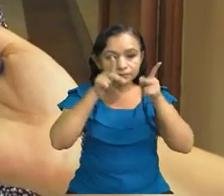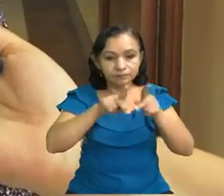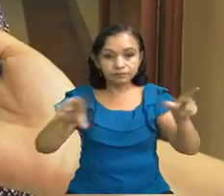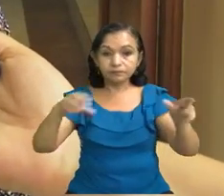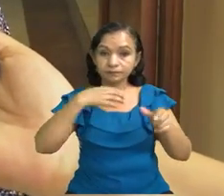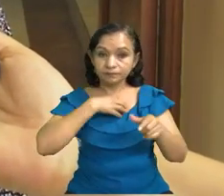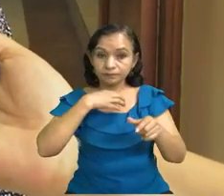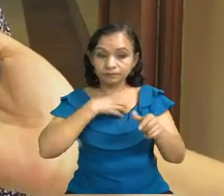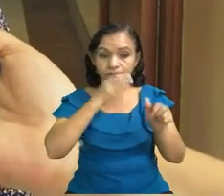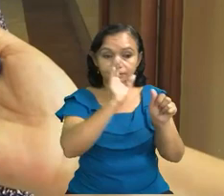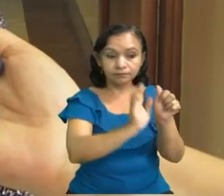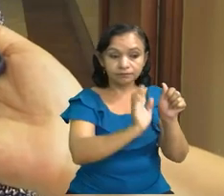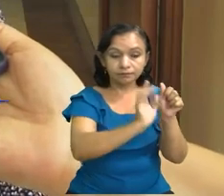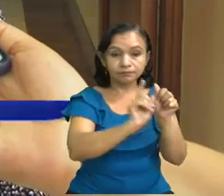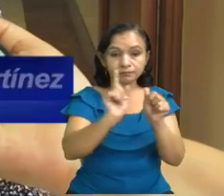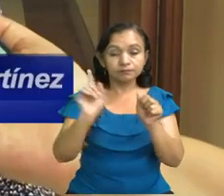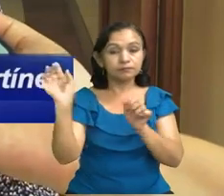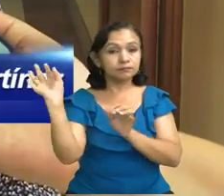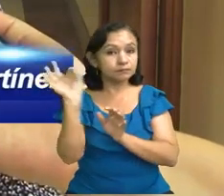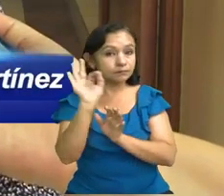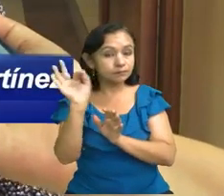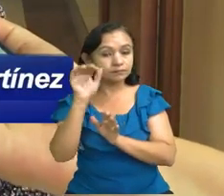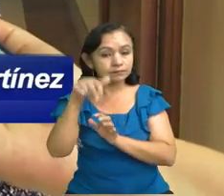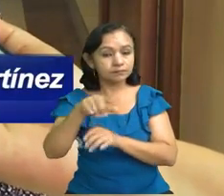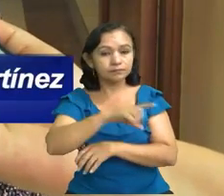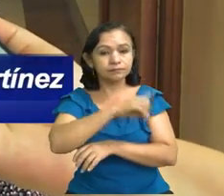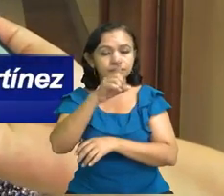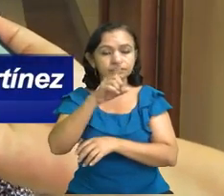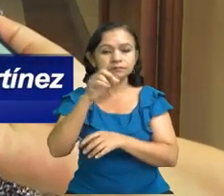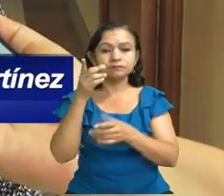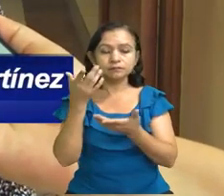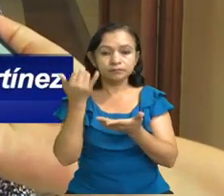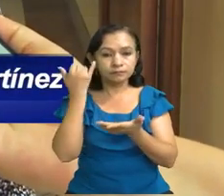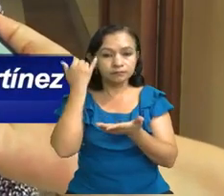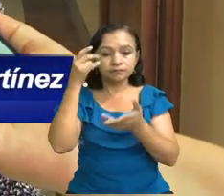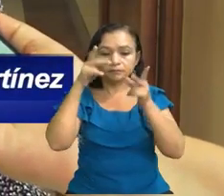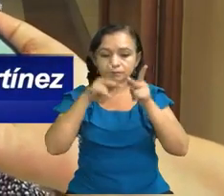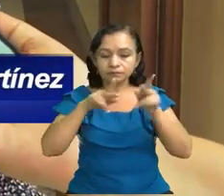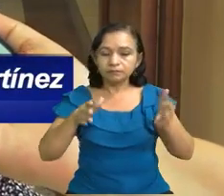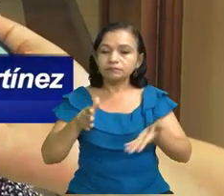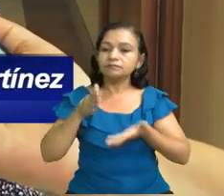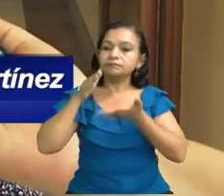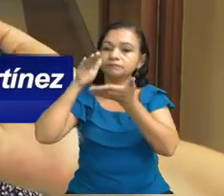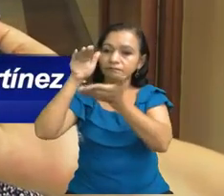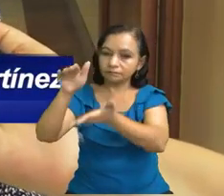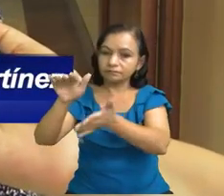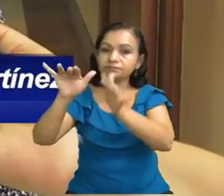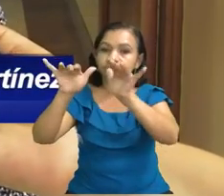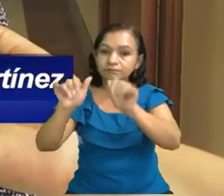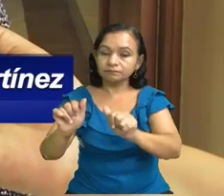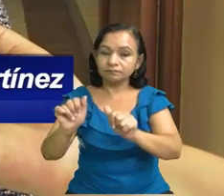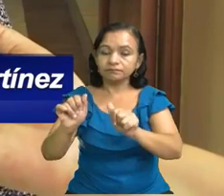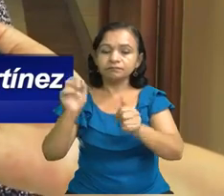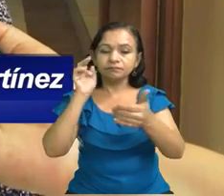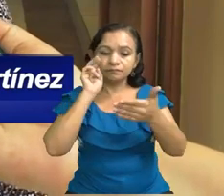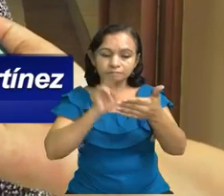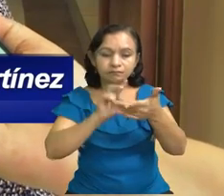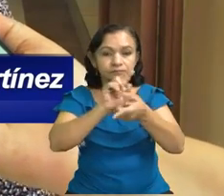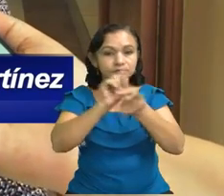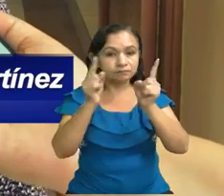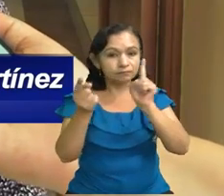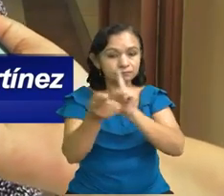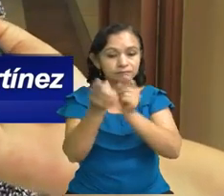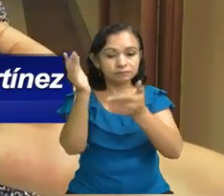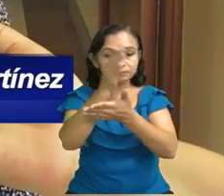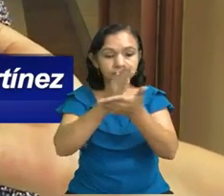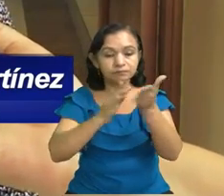Y de esa forma, pues hoy presentamos una propuesta de plan que conlleva pues la reforma de